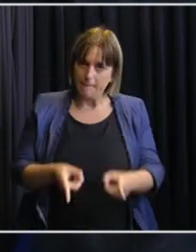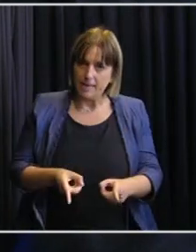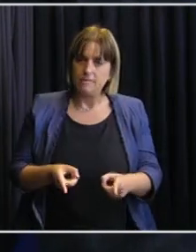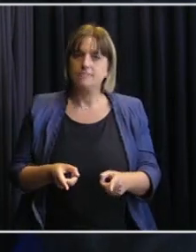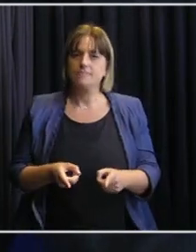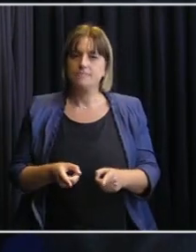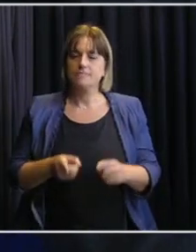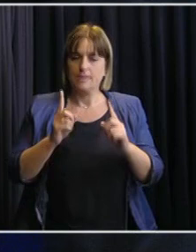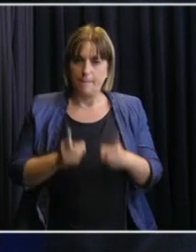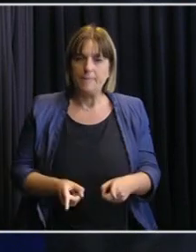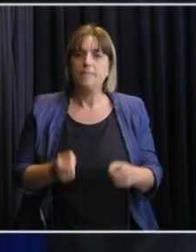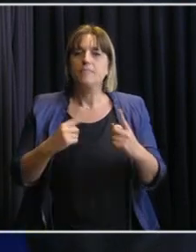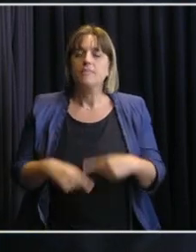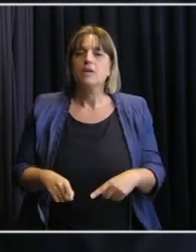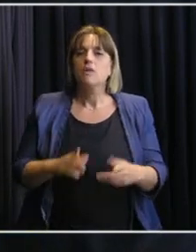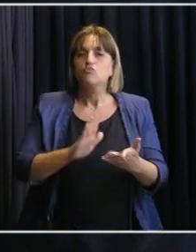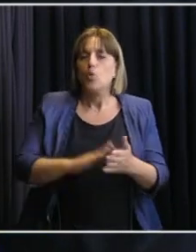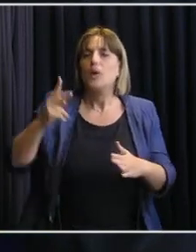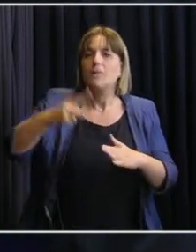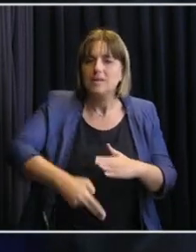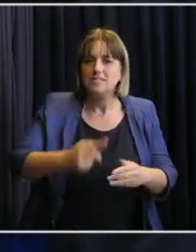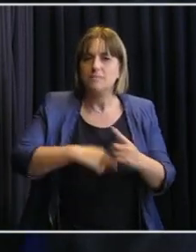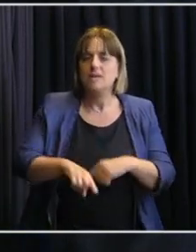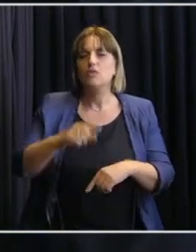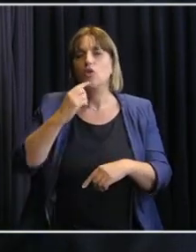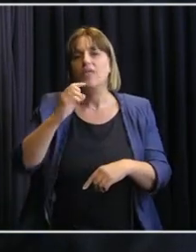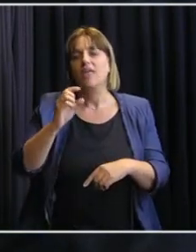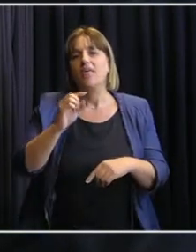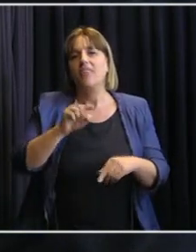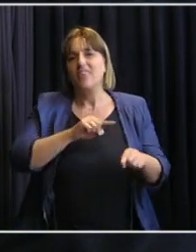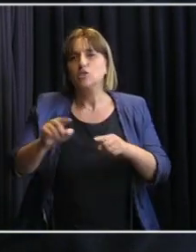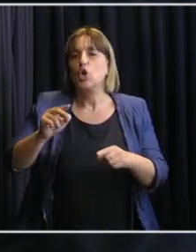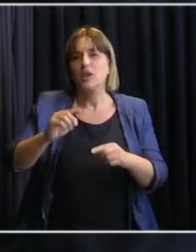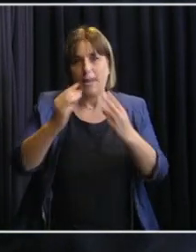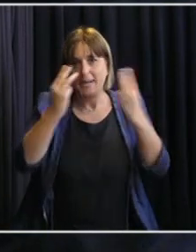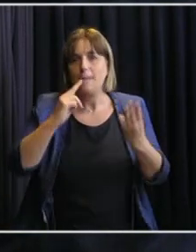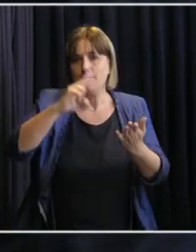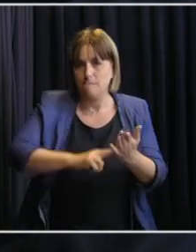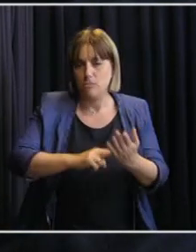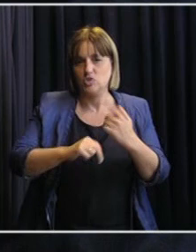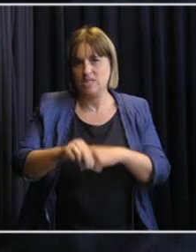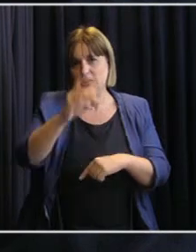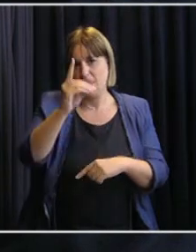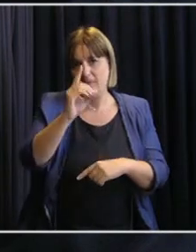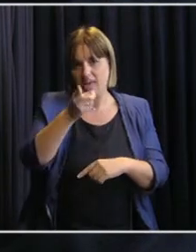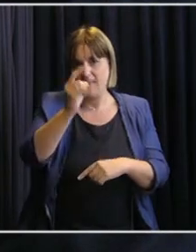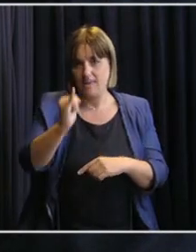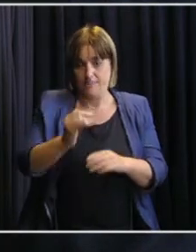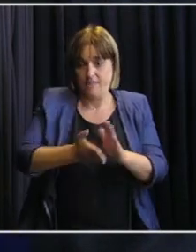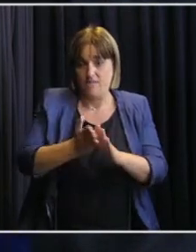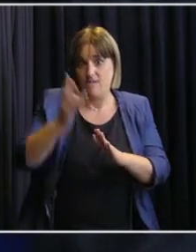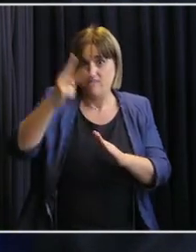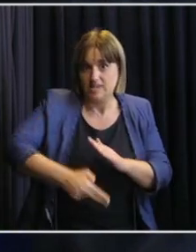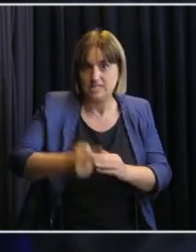Adicionalmente, los vencimientos de DGI que se realizan en los próximos días van a